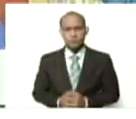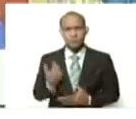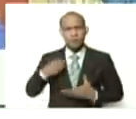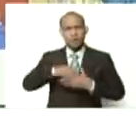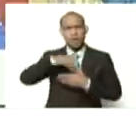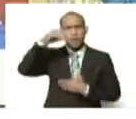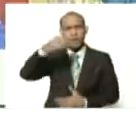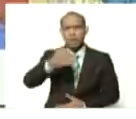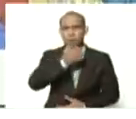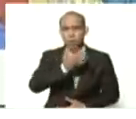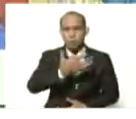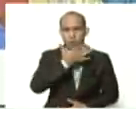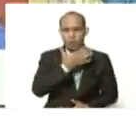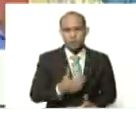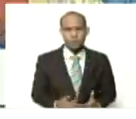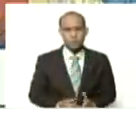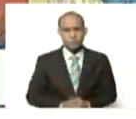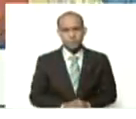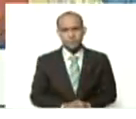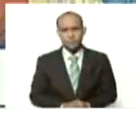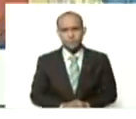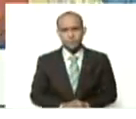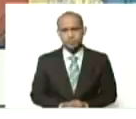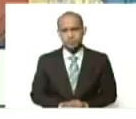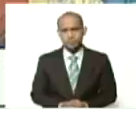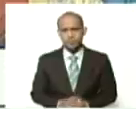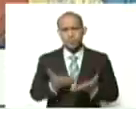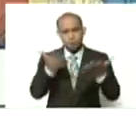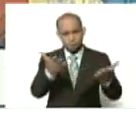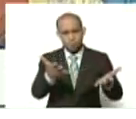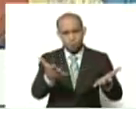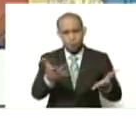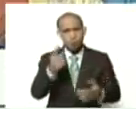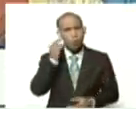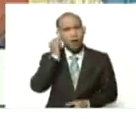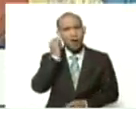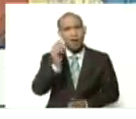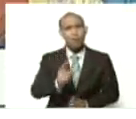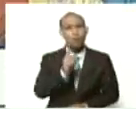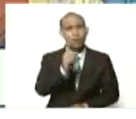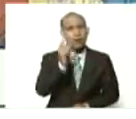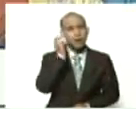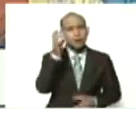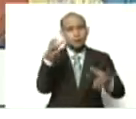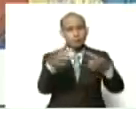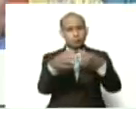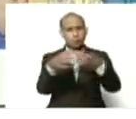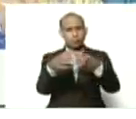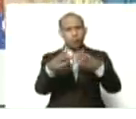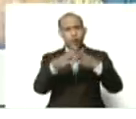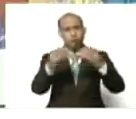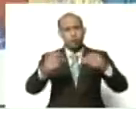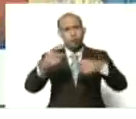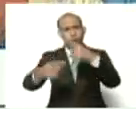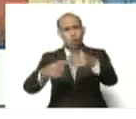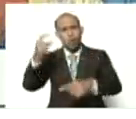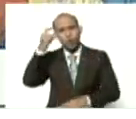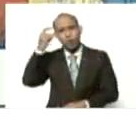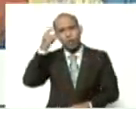tan hermoso. Por eso, a las mujeres, todos los días del